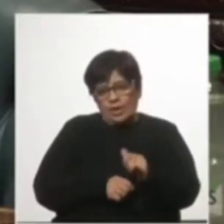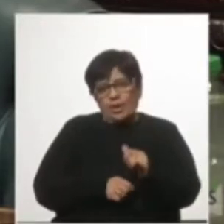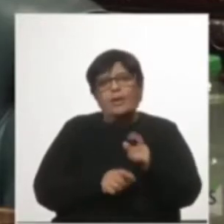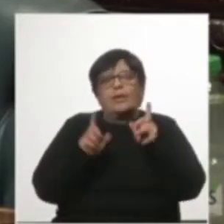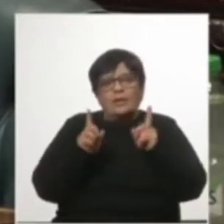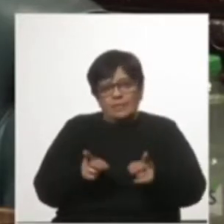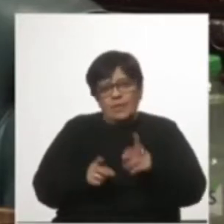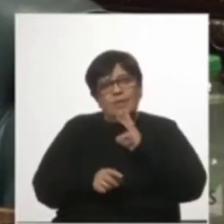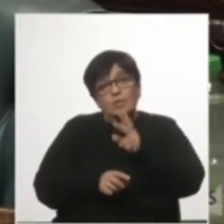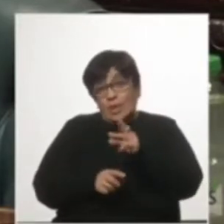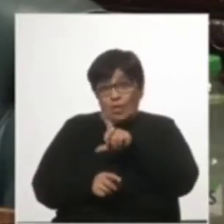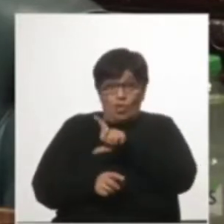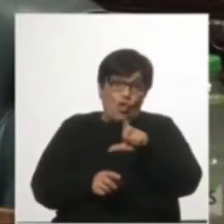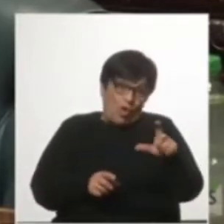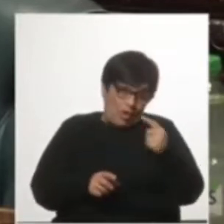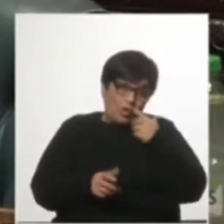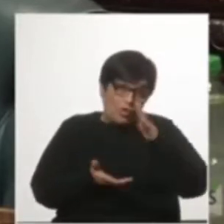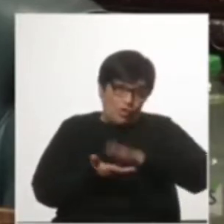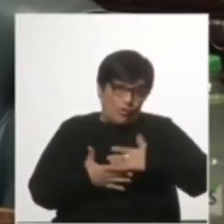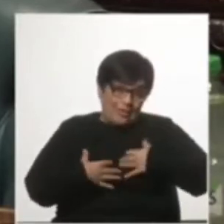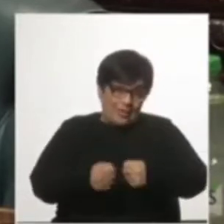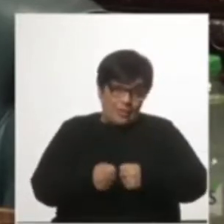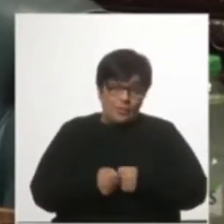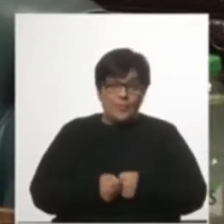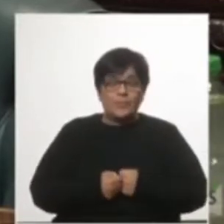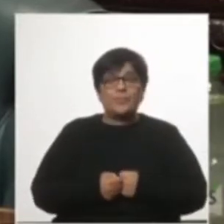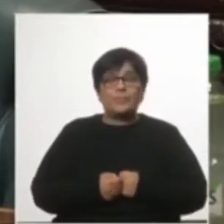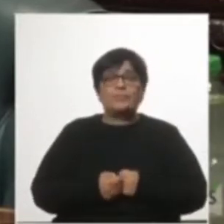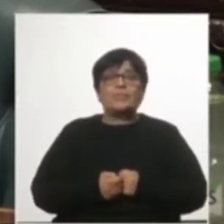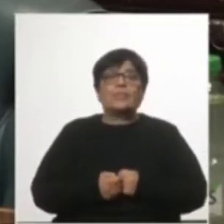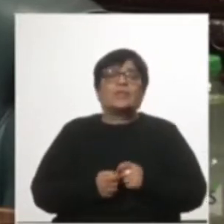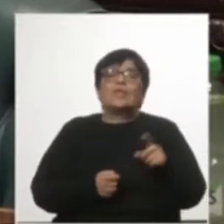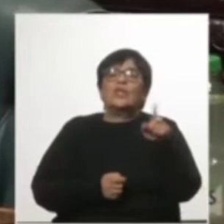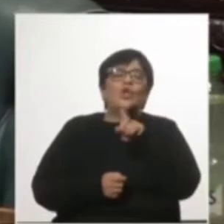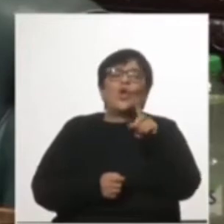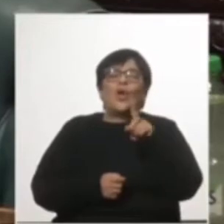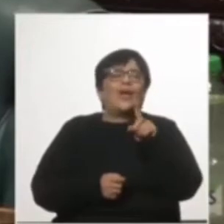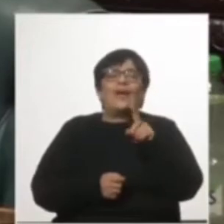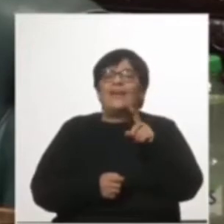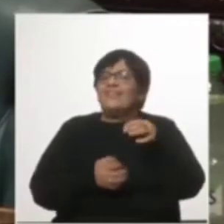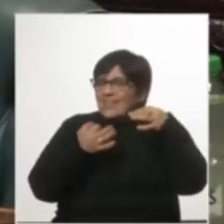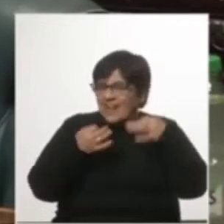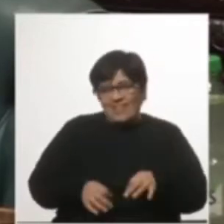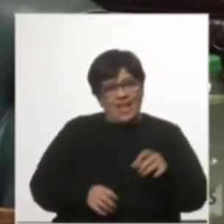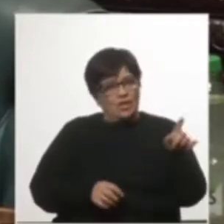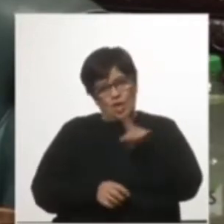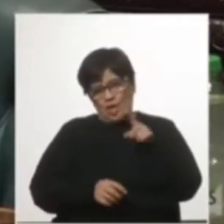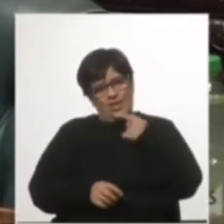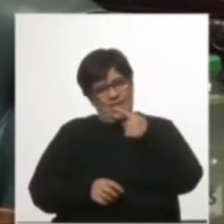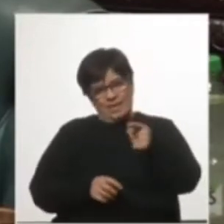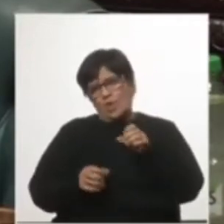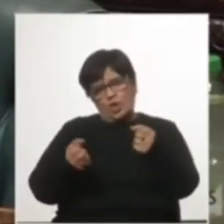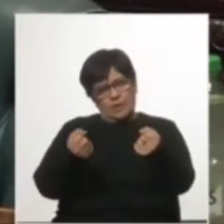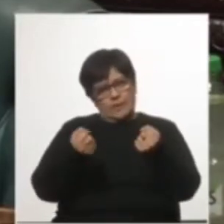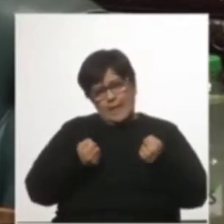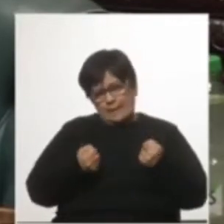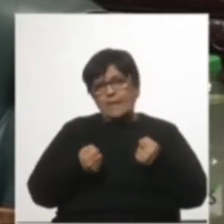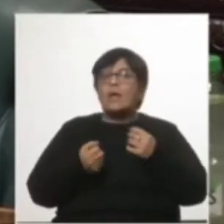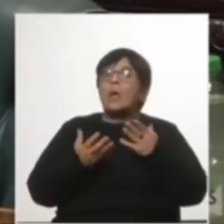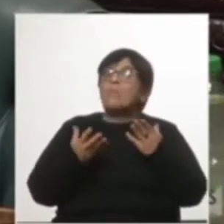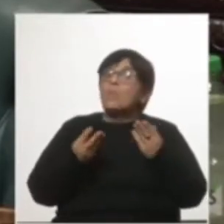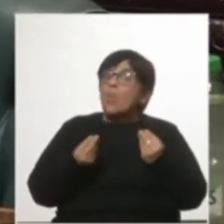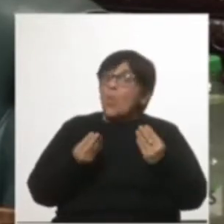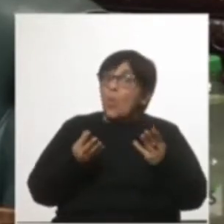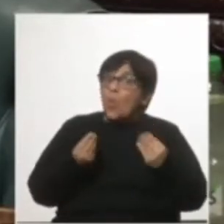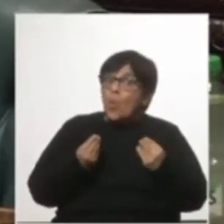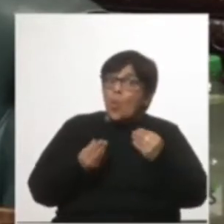con resultados razonables en materia sanitaria. Y no es cierto que no lo hayamos dicho. Lo dijimos